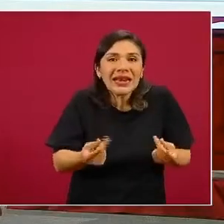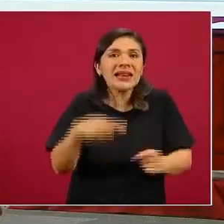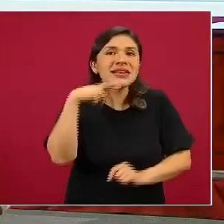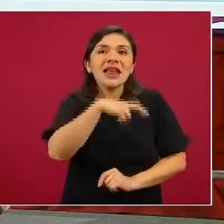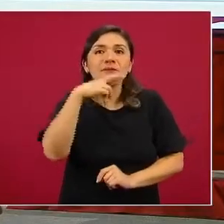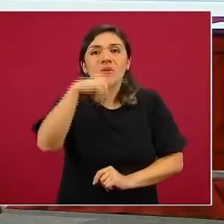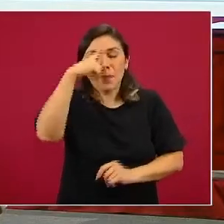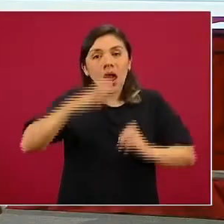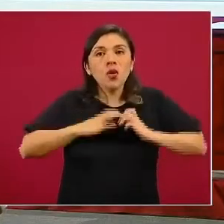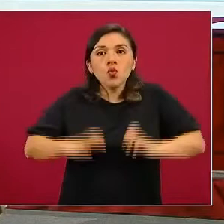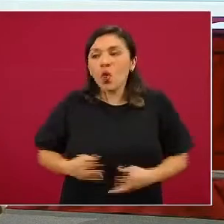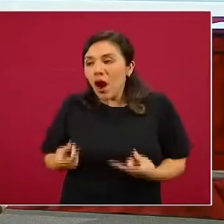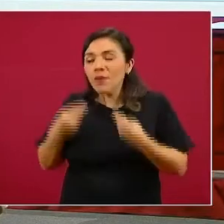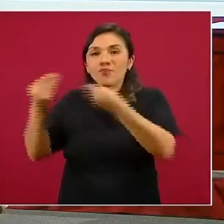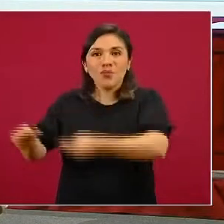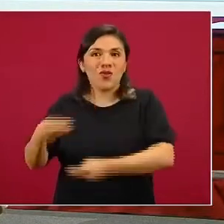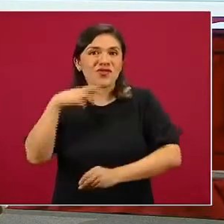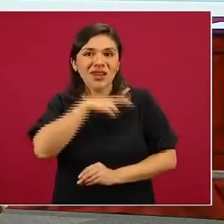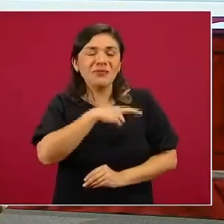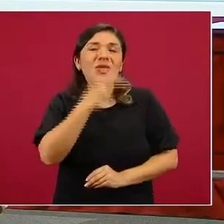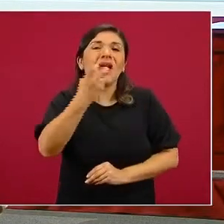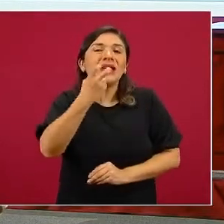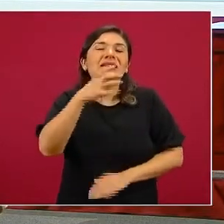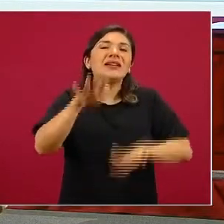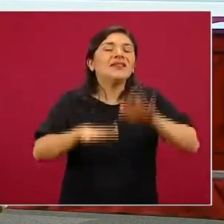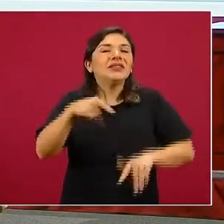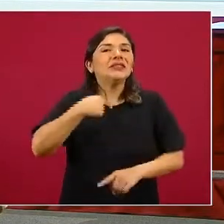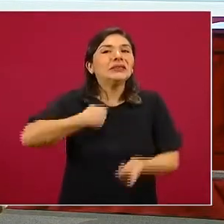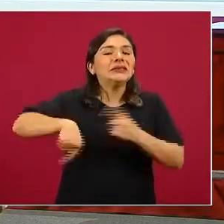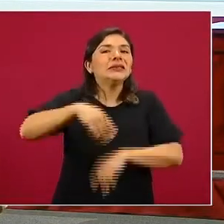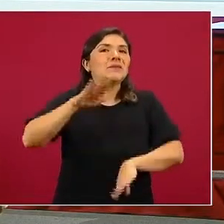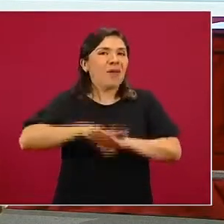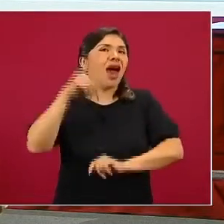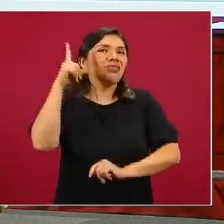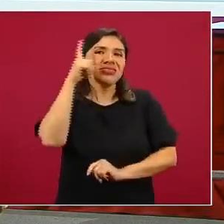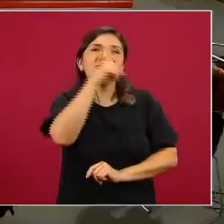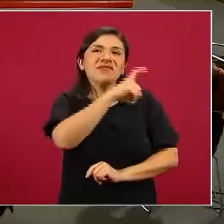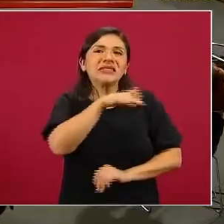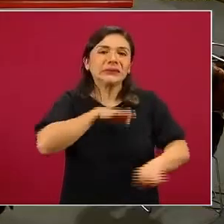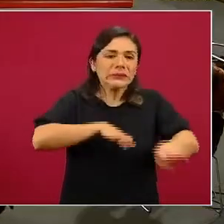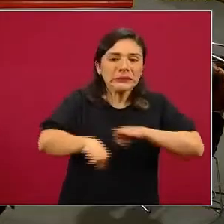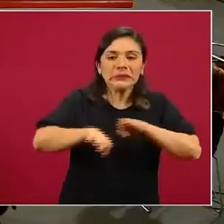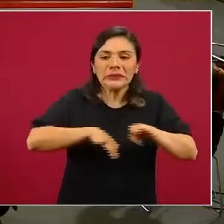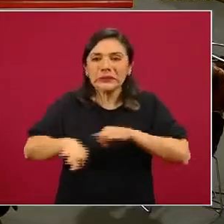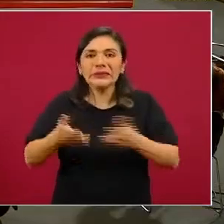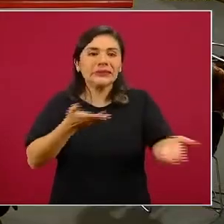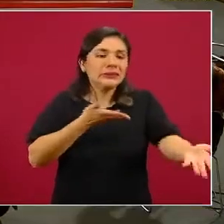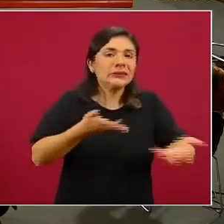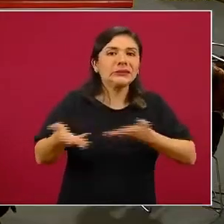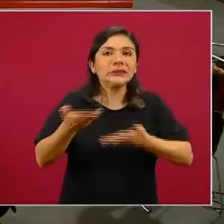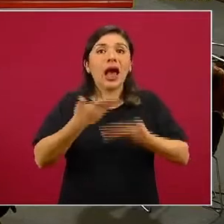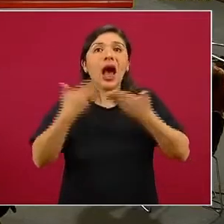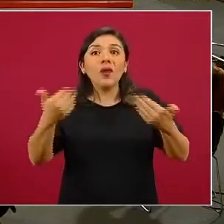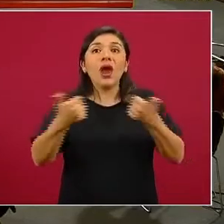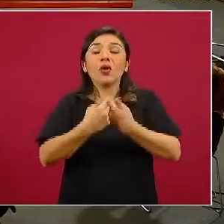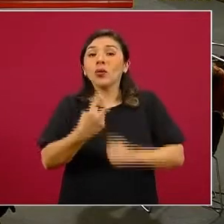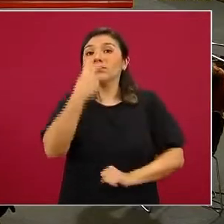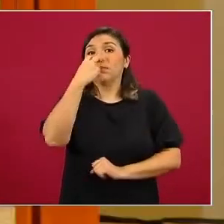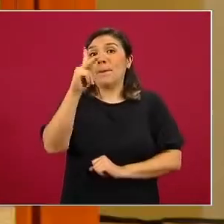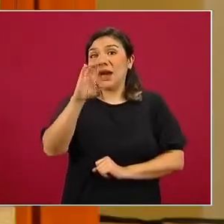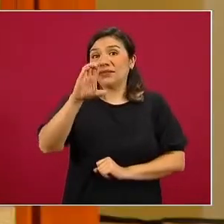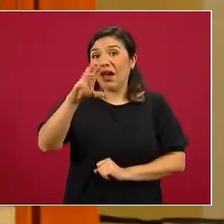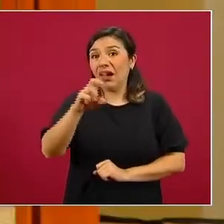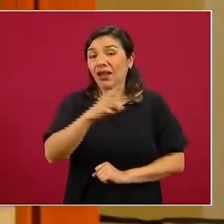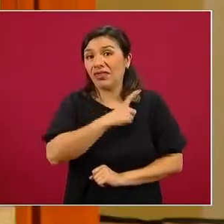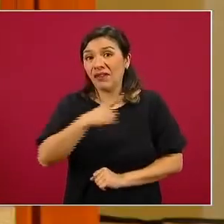se entregue el cuerpo lo antes posible, y esto nos ha puesto en una situación un poco compleja, porque ahora además se tienen que hacer estas pruebas de PCR